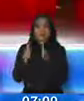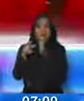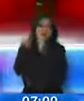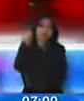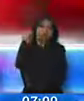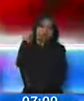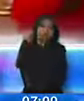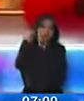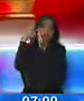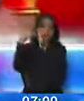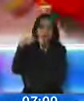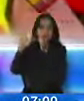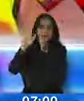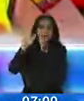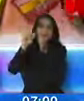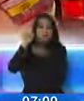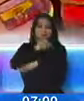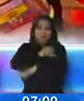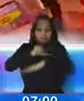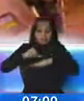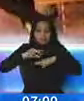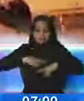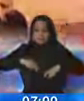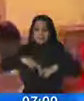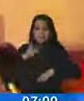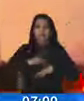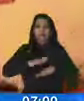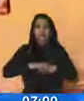de Medicina Legal para determinar la causa de la